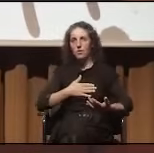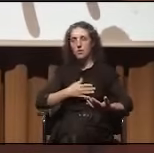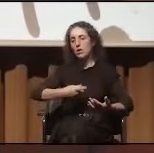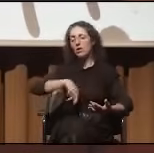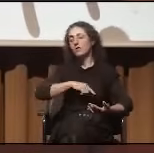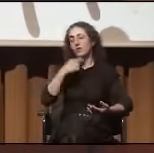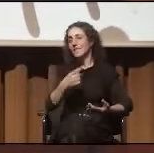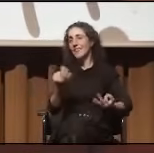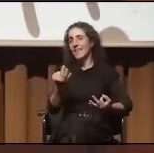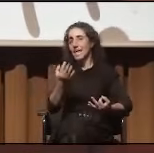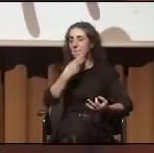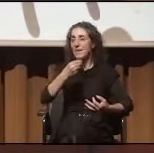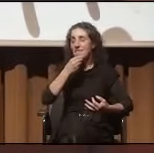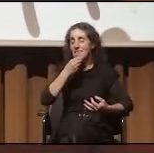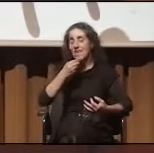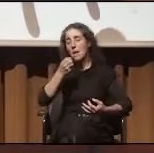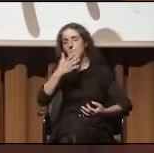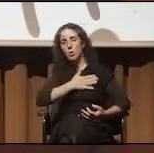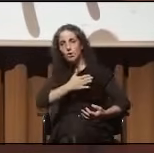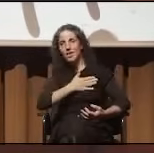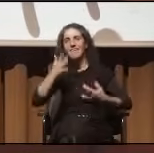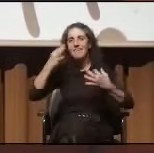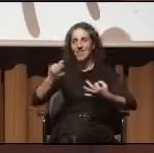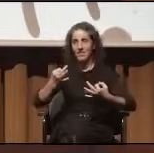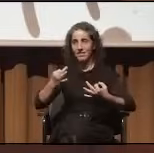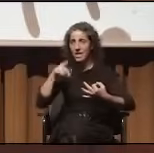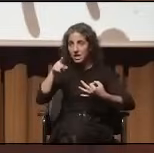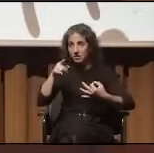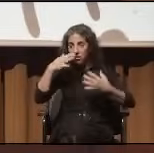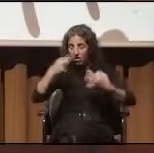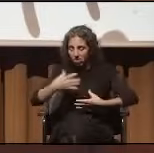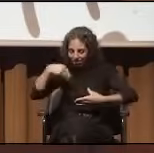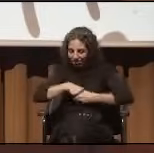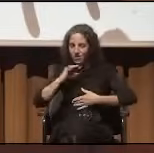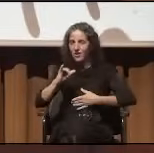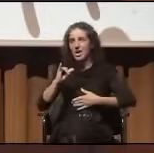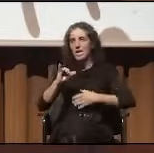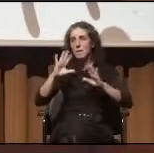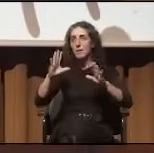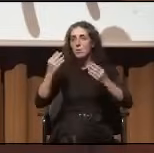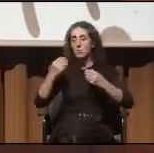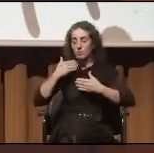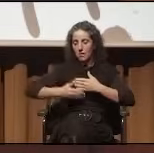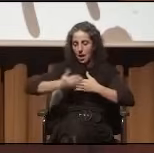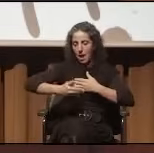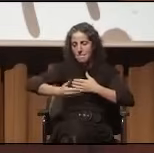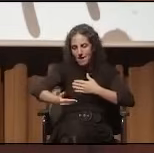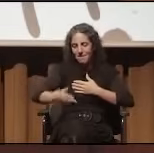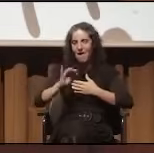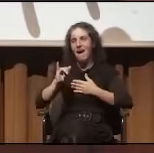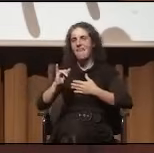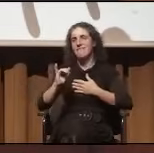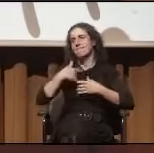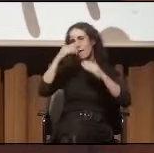y verdad. Eso es lo que nos constituye, lo que estamos hechos por dentro. Lo que pasa es que llevamos muchas capas y lo hemos olvidado. Y el proceso